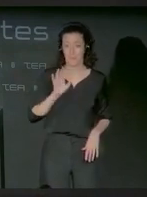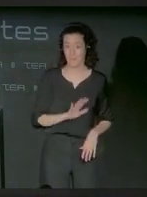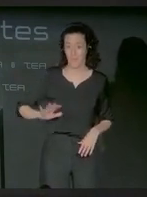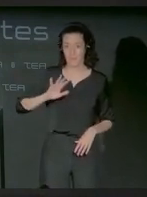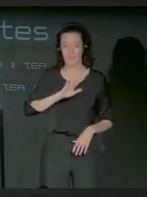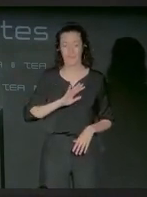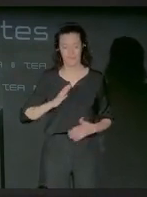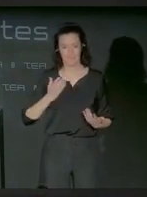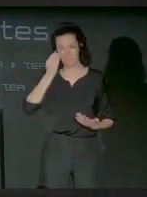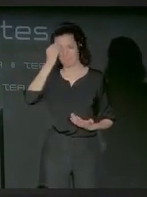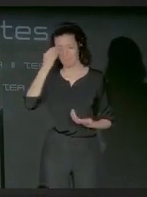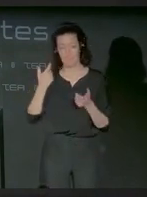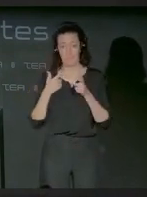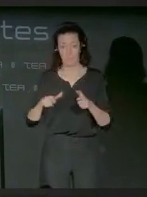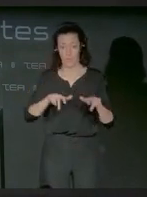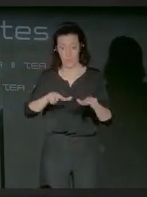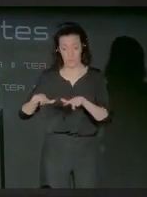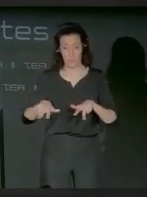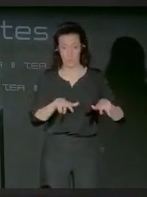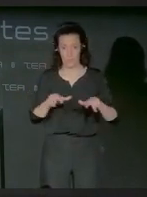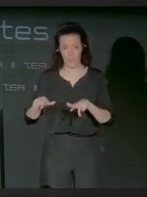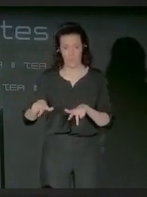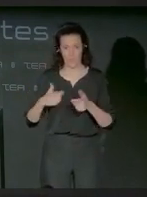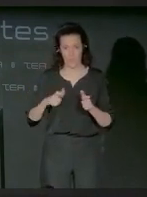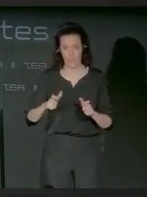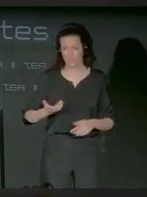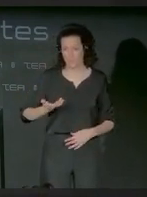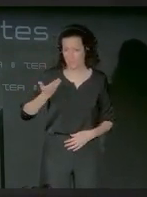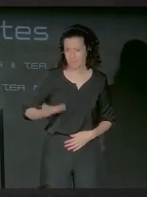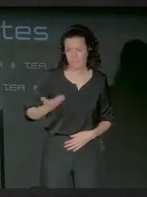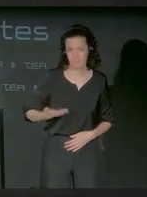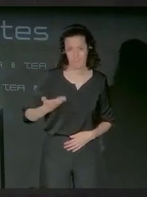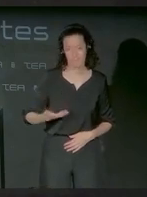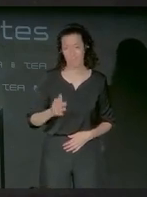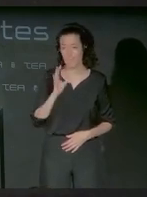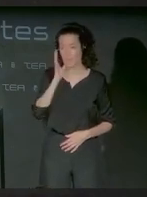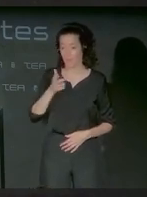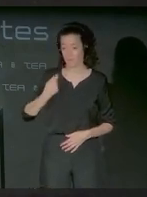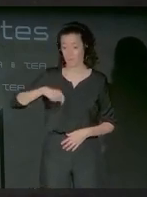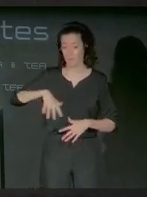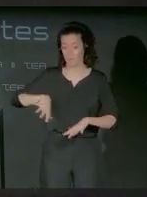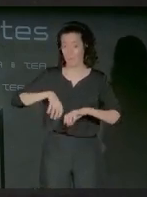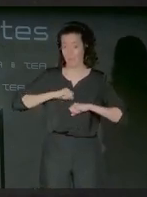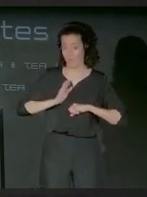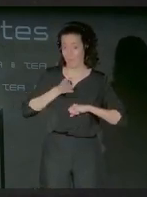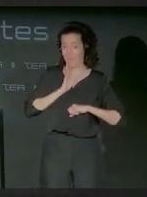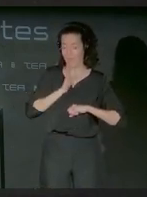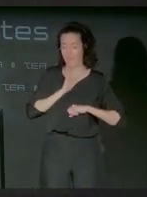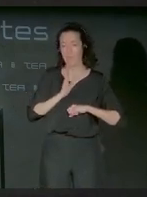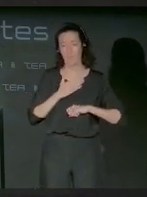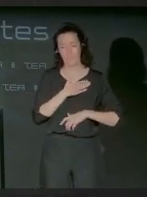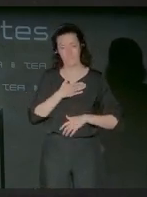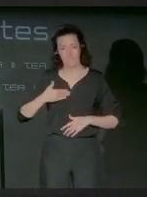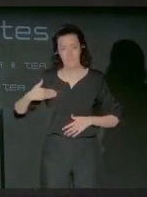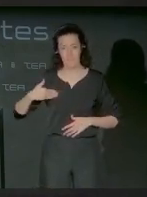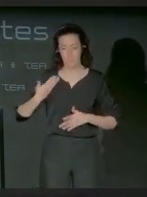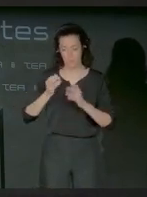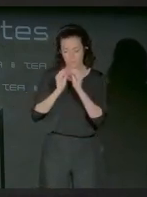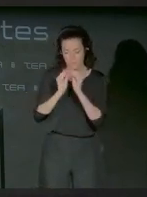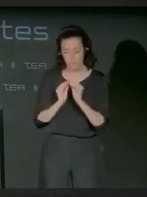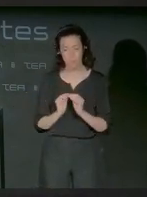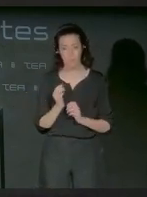el sector audiovisual es un sector totalmente estratégico y por ello en esta presidencia como acabo de decir hemos decidido desarrollar